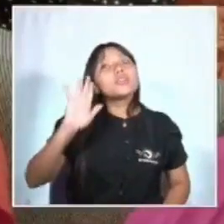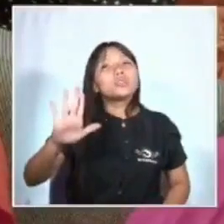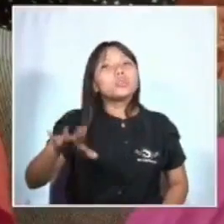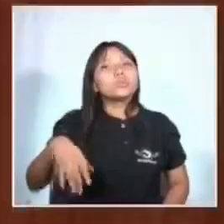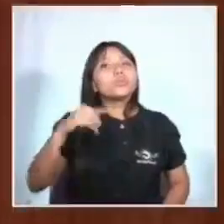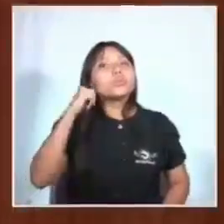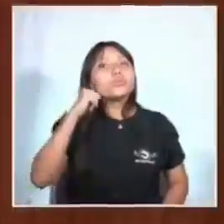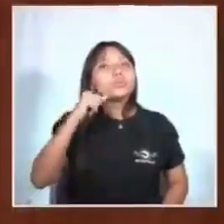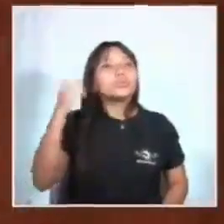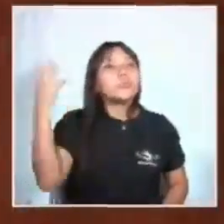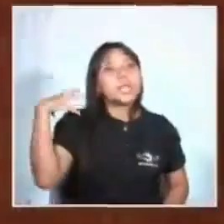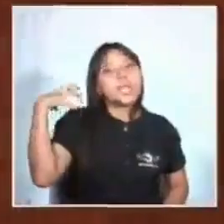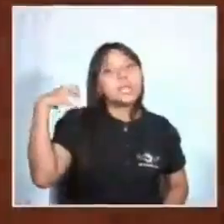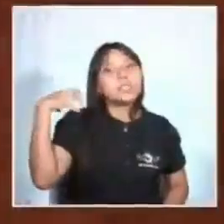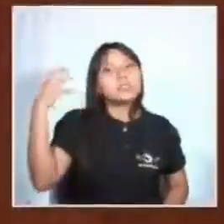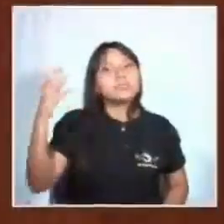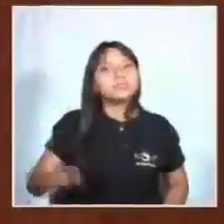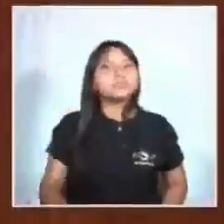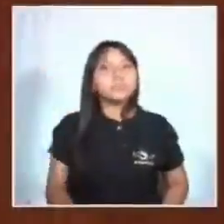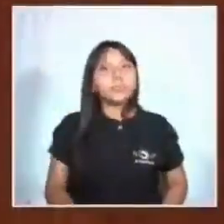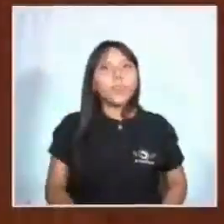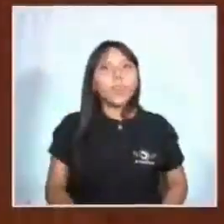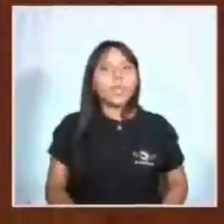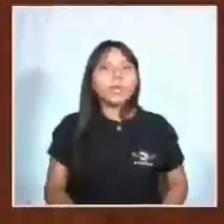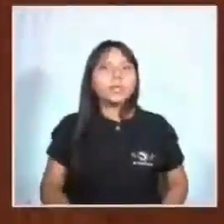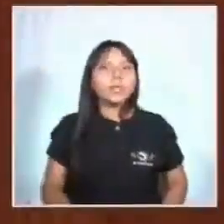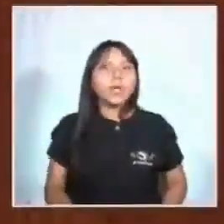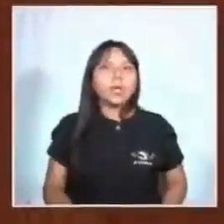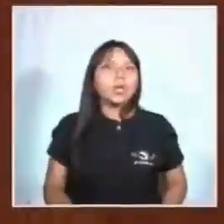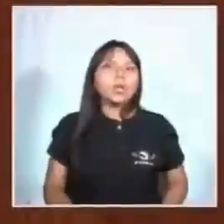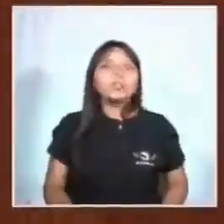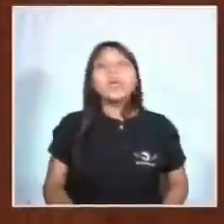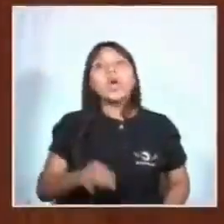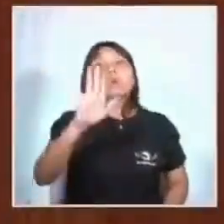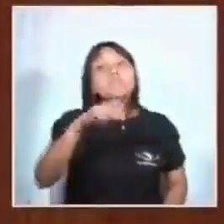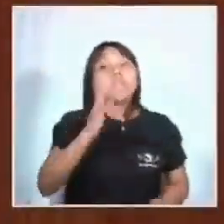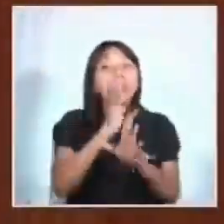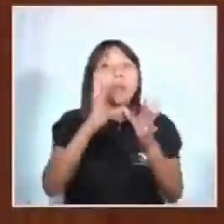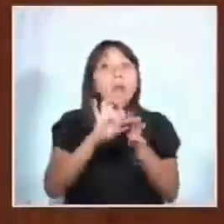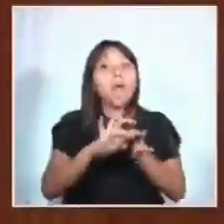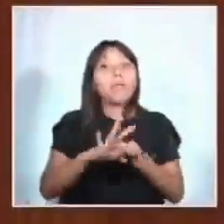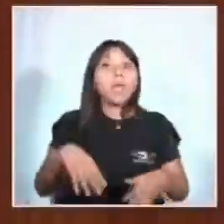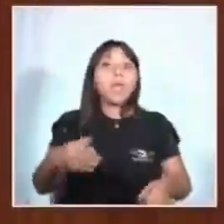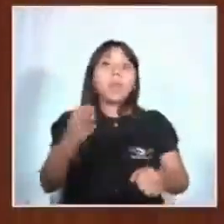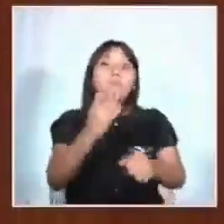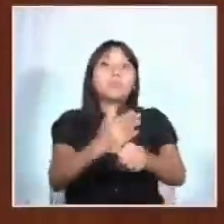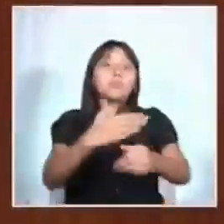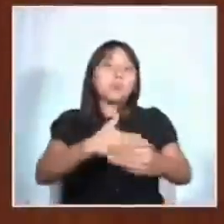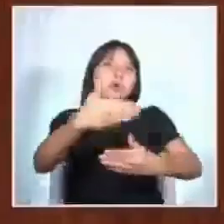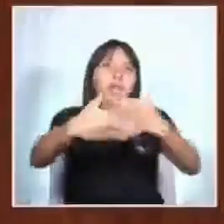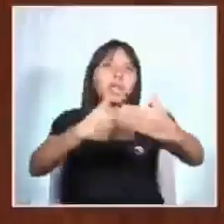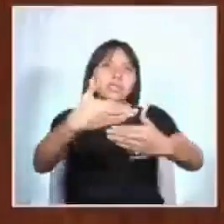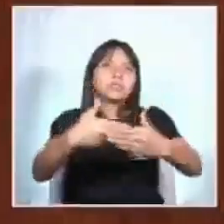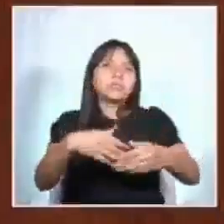Y te escucha hasta acá. Pero profeta, ¿y cuál es el problema? Usted está hablando de progreso. Usted